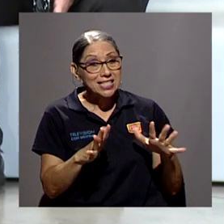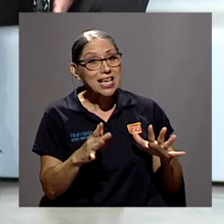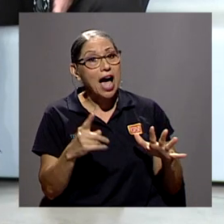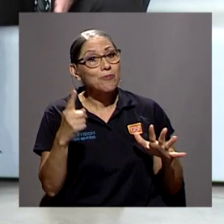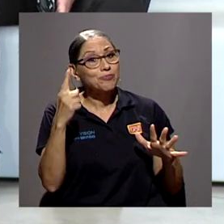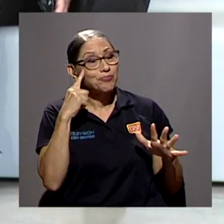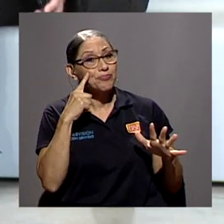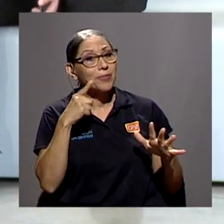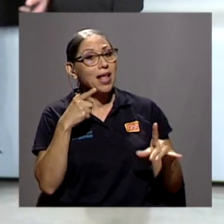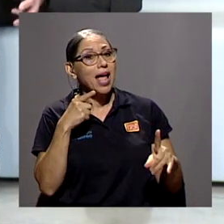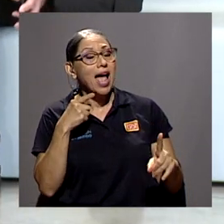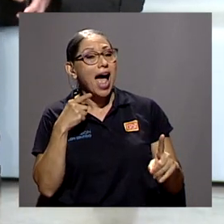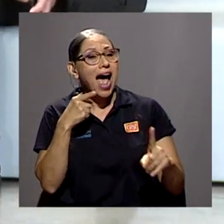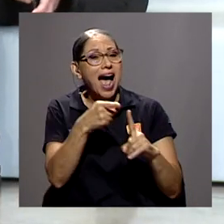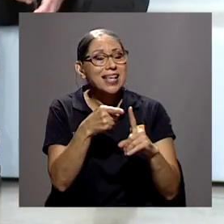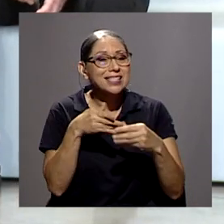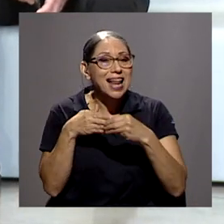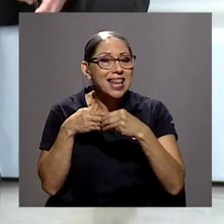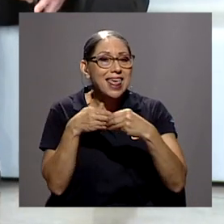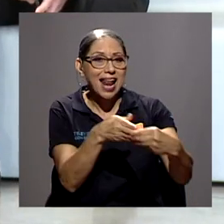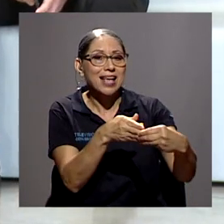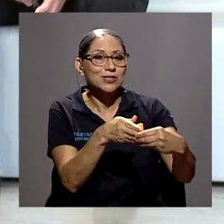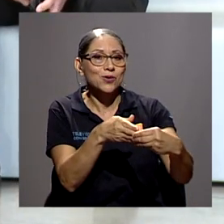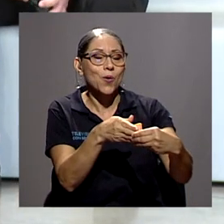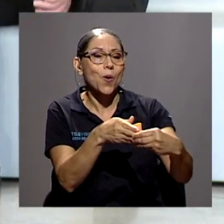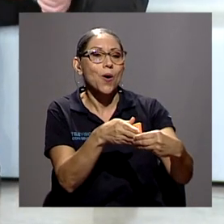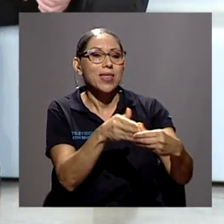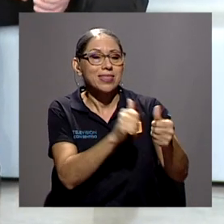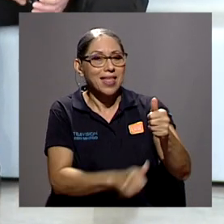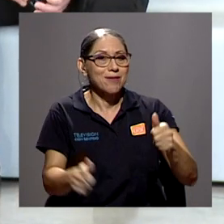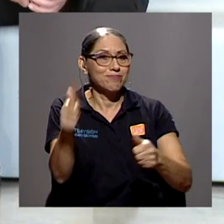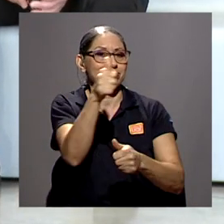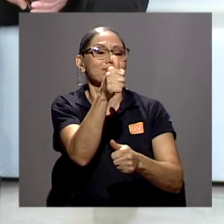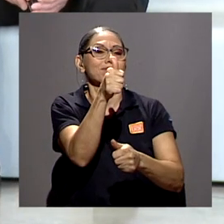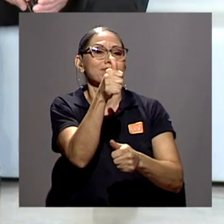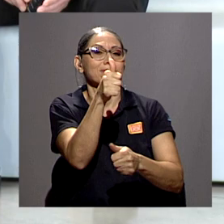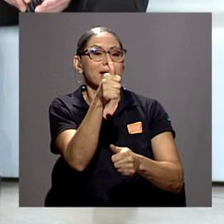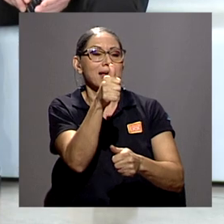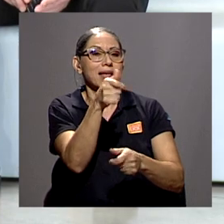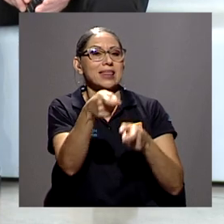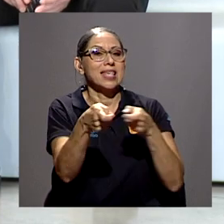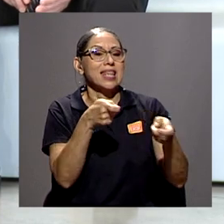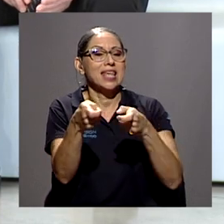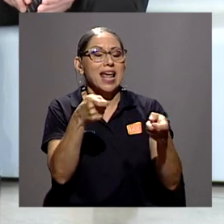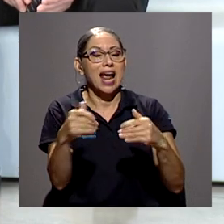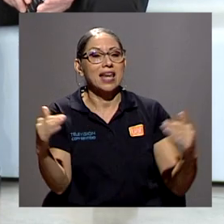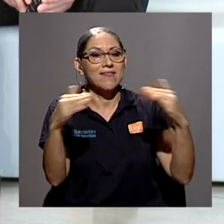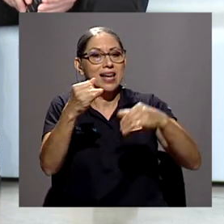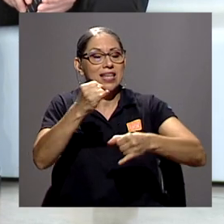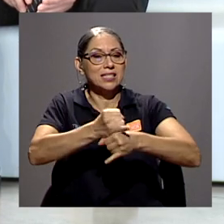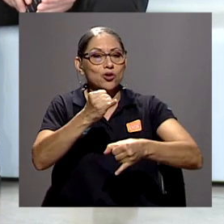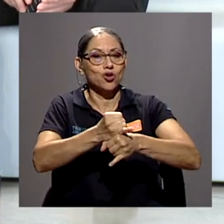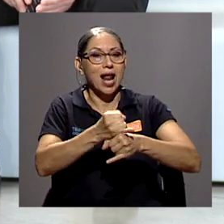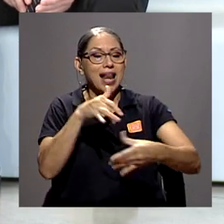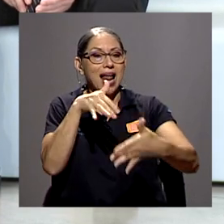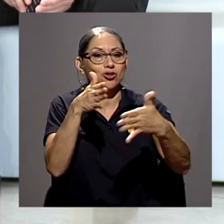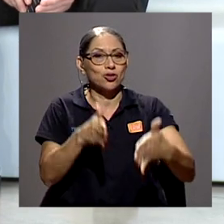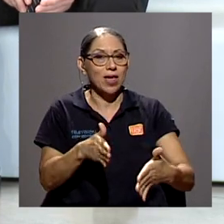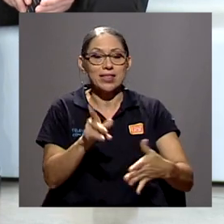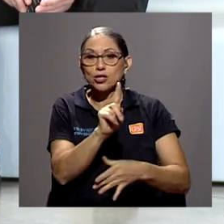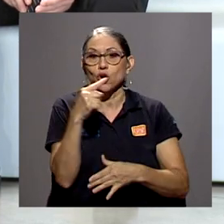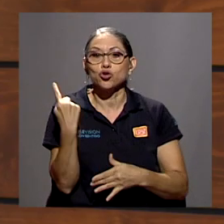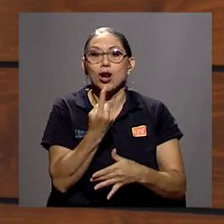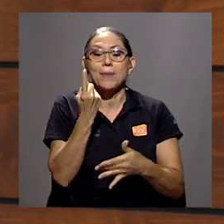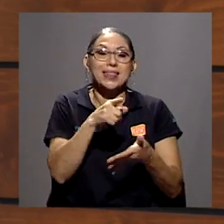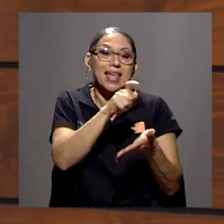quienes dirigen a los estudiantes a nivel más institucional no solamente de las escuelas